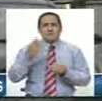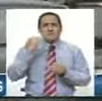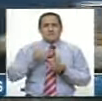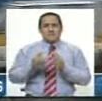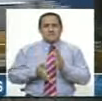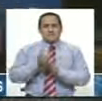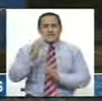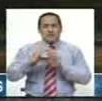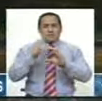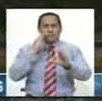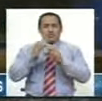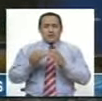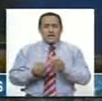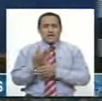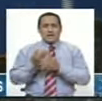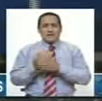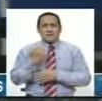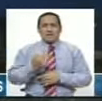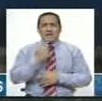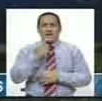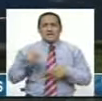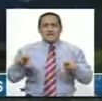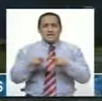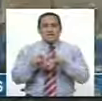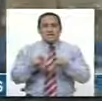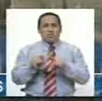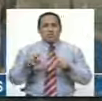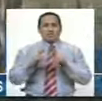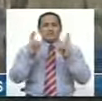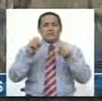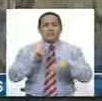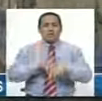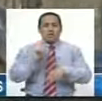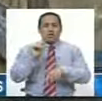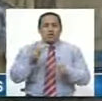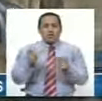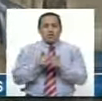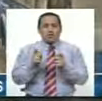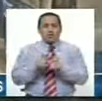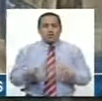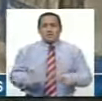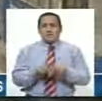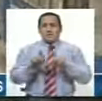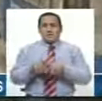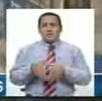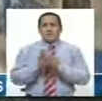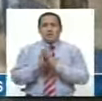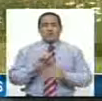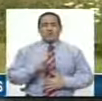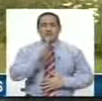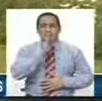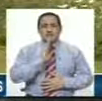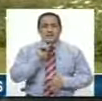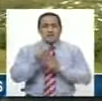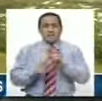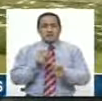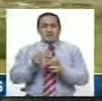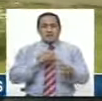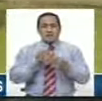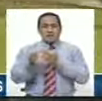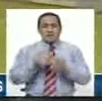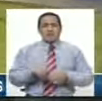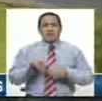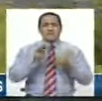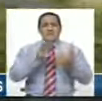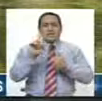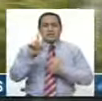por la ruta del Corredor Azul son parte de una situación temporal, por lo que pidió paciencia a la población. Señaló que